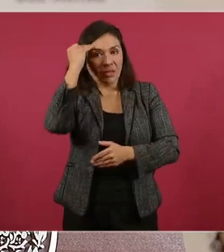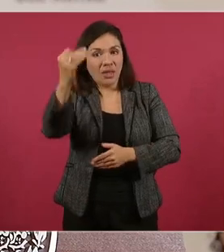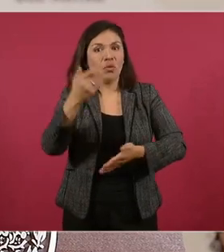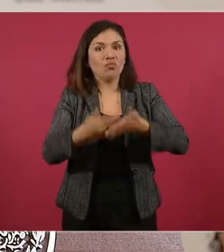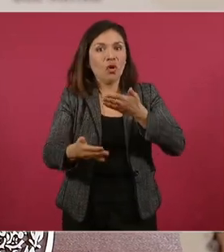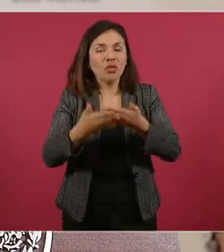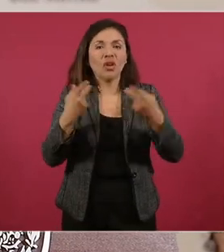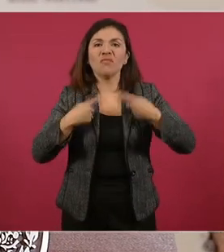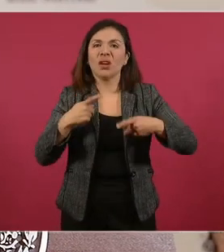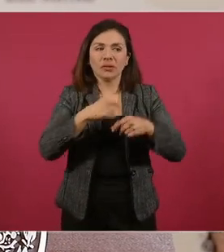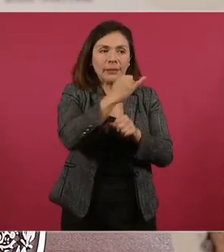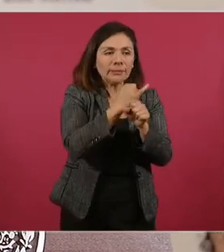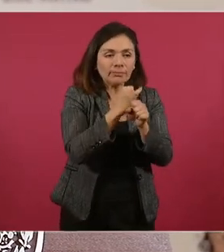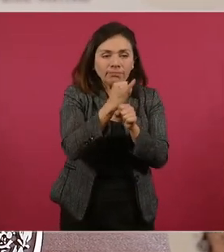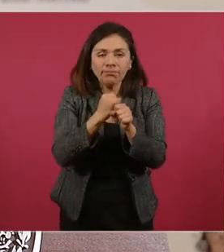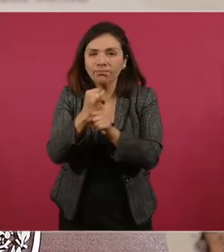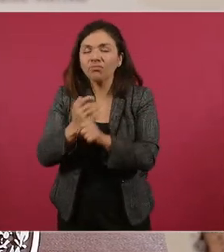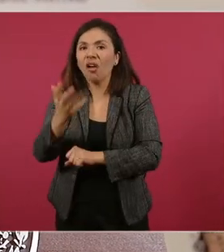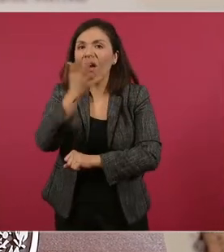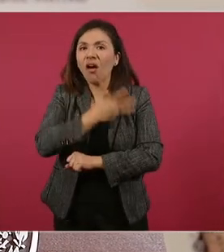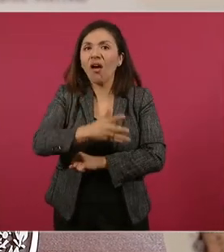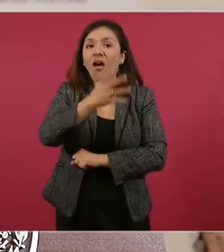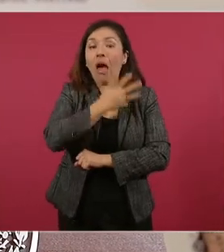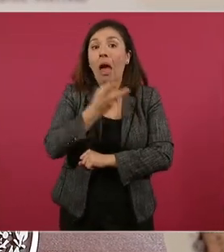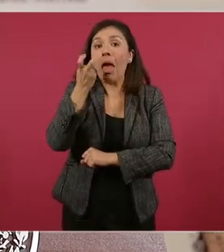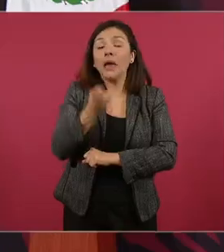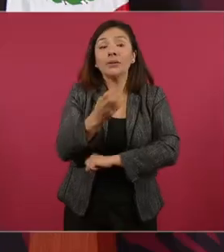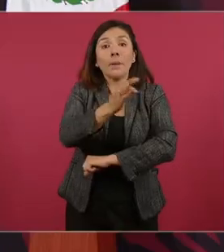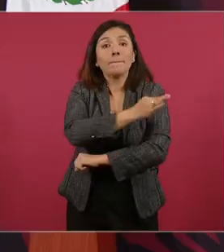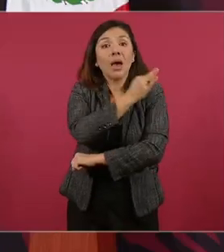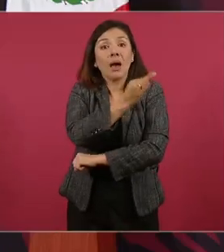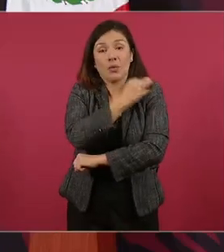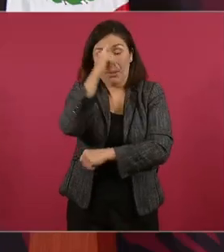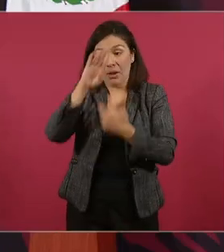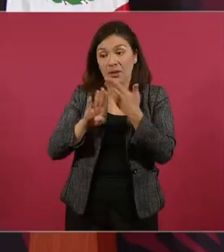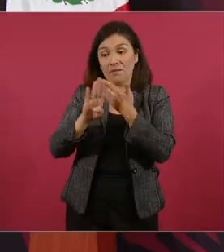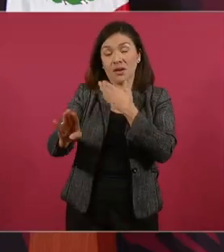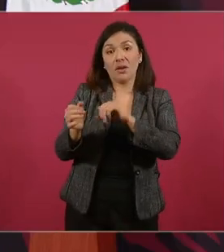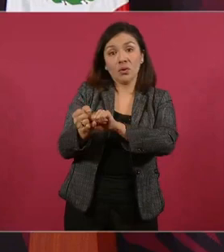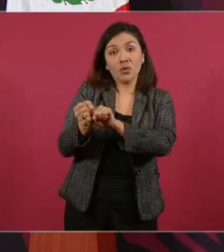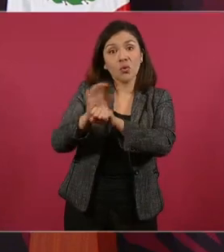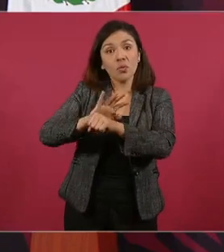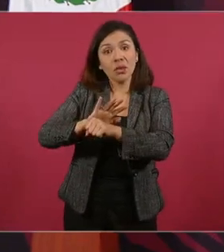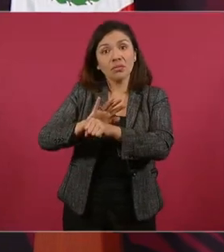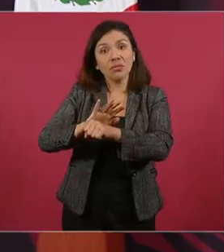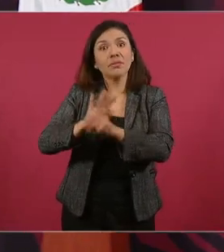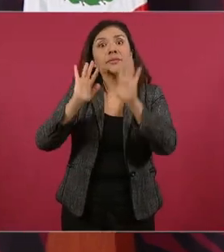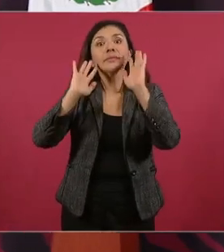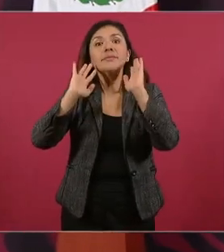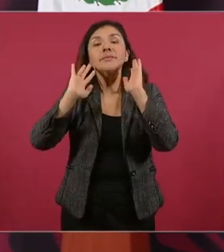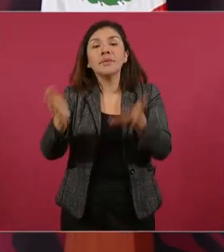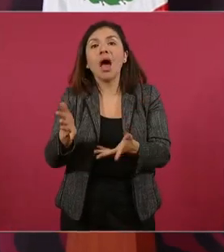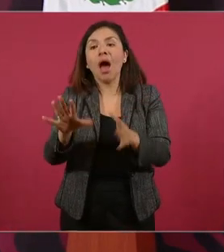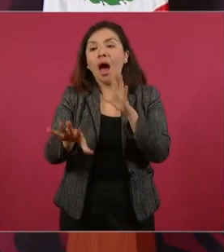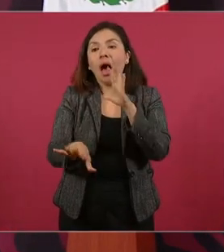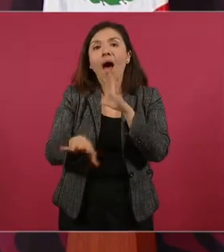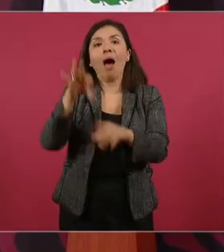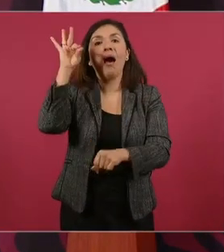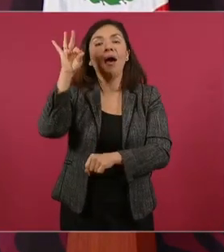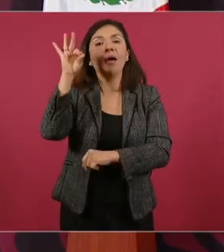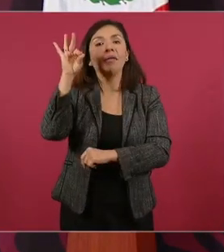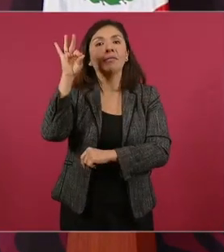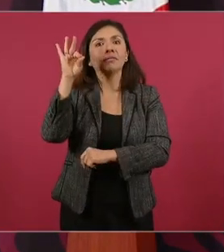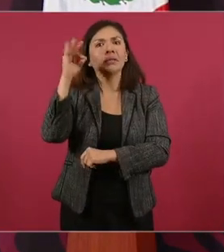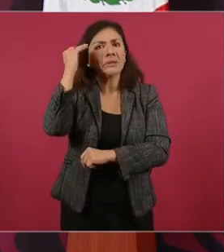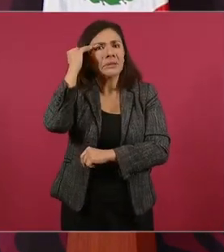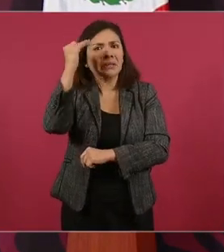los investigadores, que la vacuna contra el COVID se descubrió en